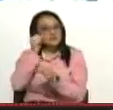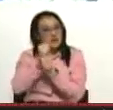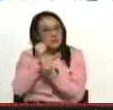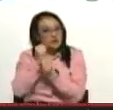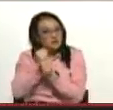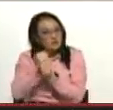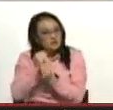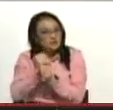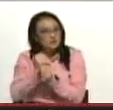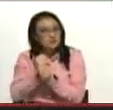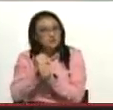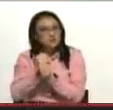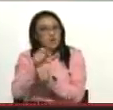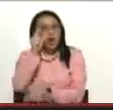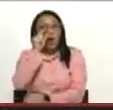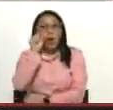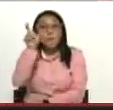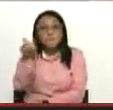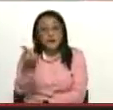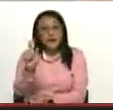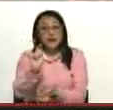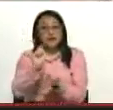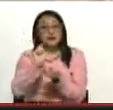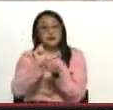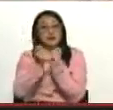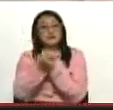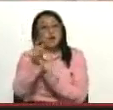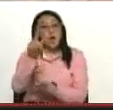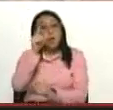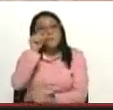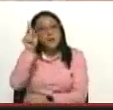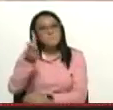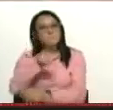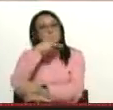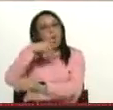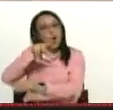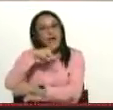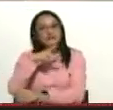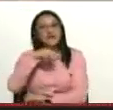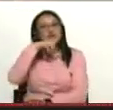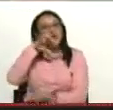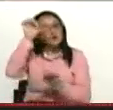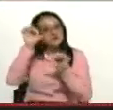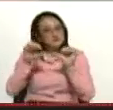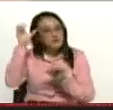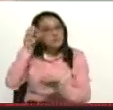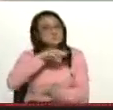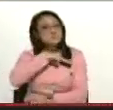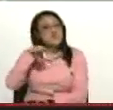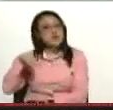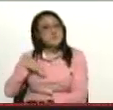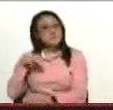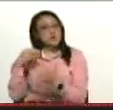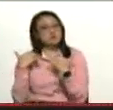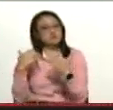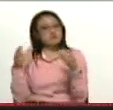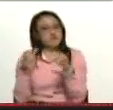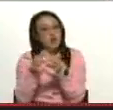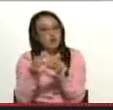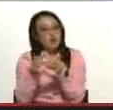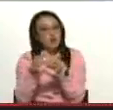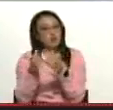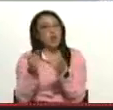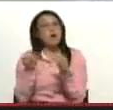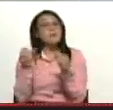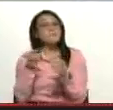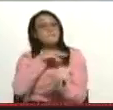fue un hombre del renacimiento él era un poeta era historiador miembro del parlamento miembro del